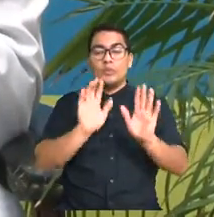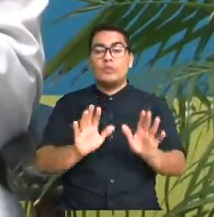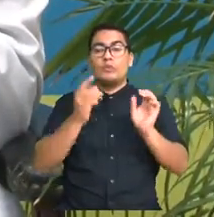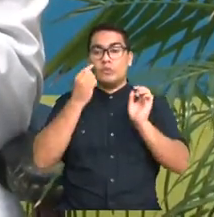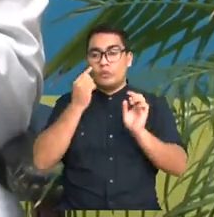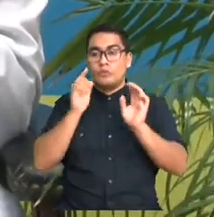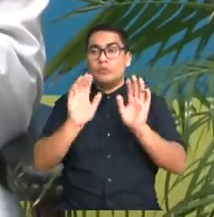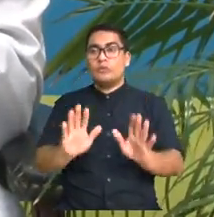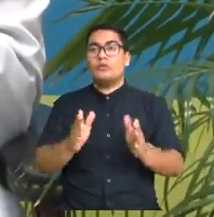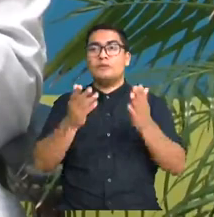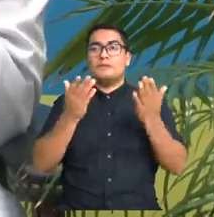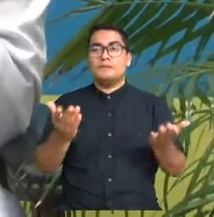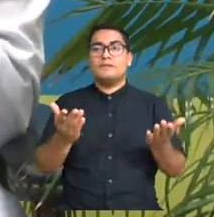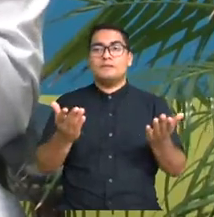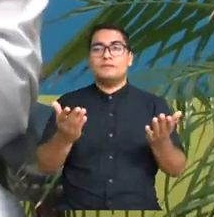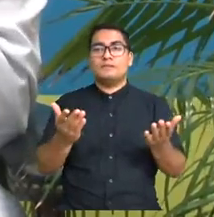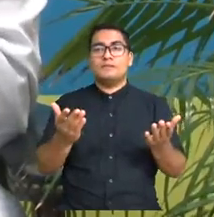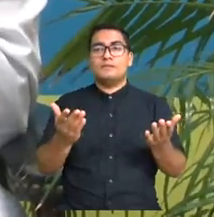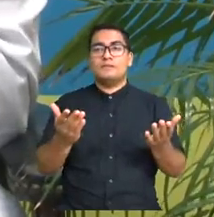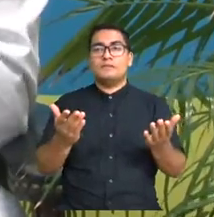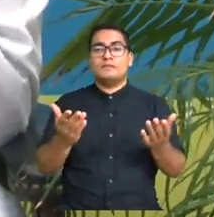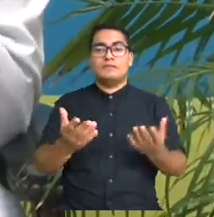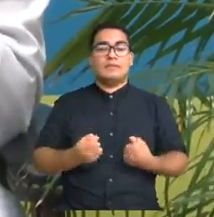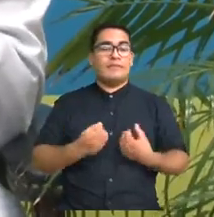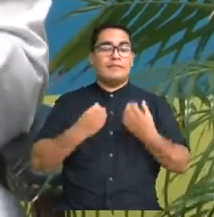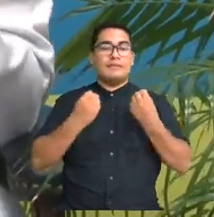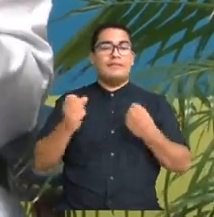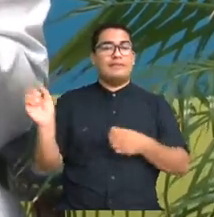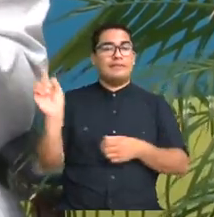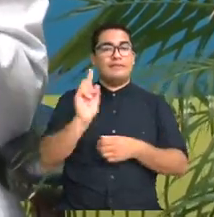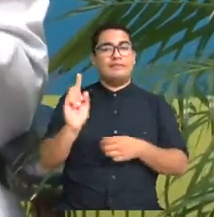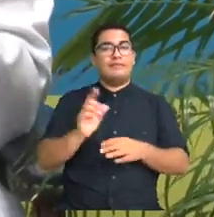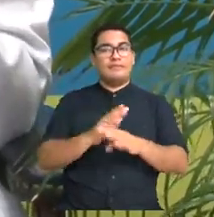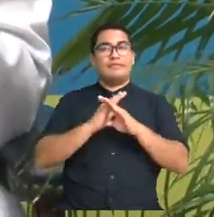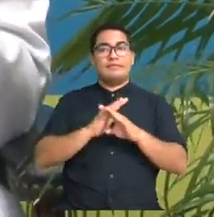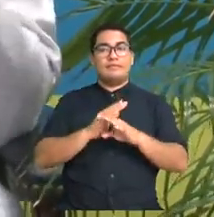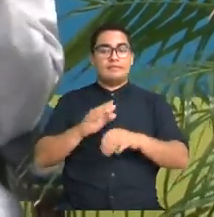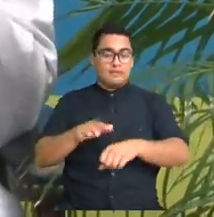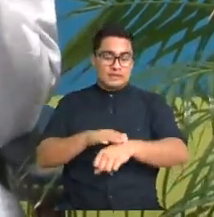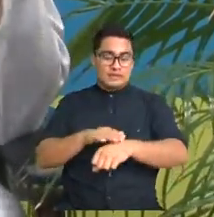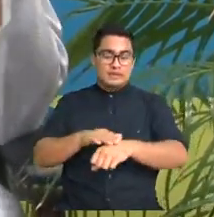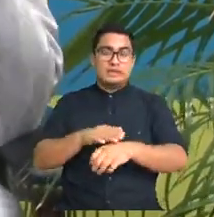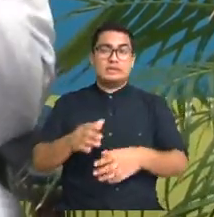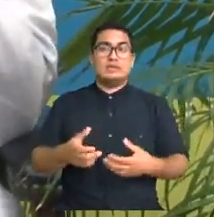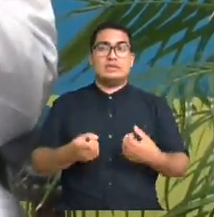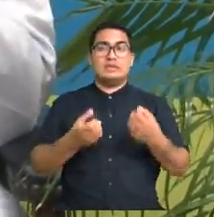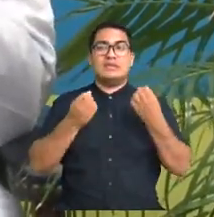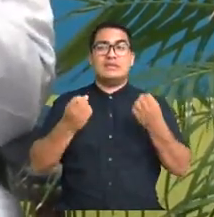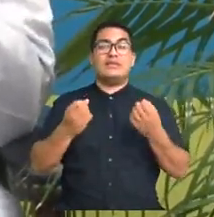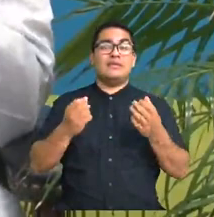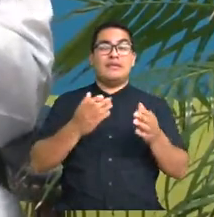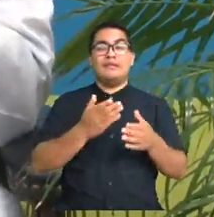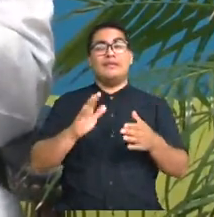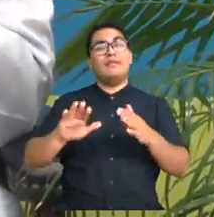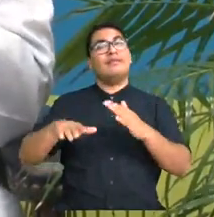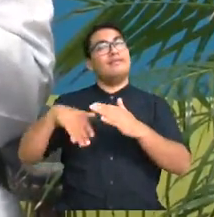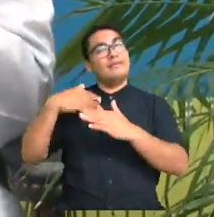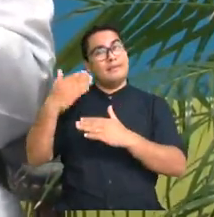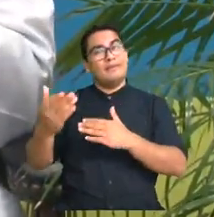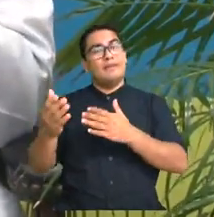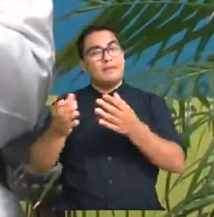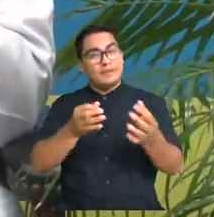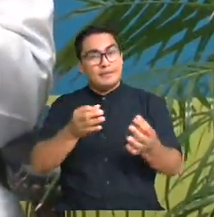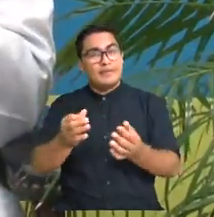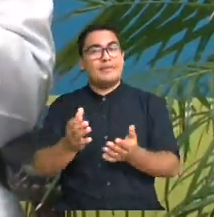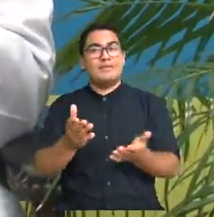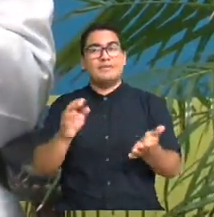que no se dé este tipo de cáncer. Los cánceres de piel, pues una plática aparte, es